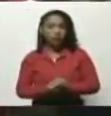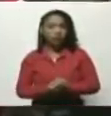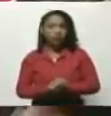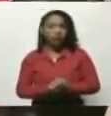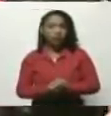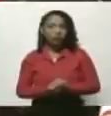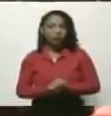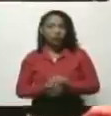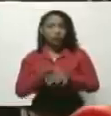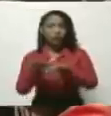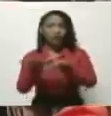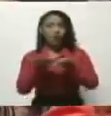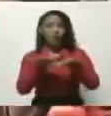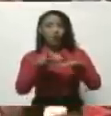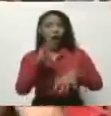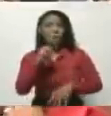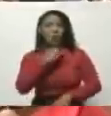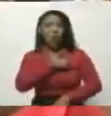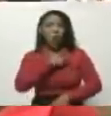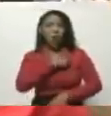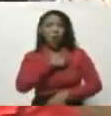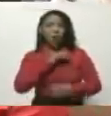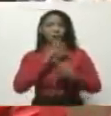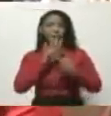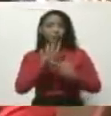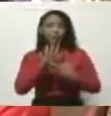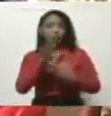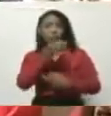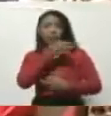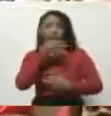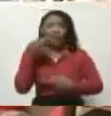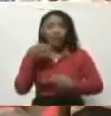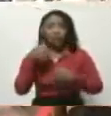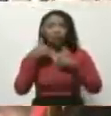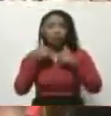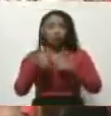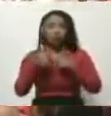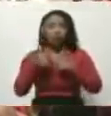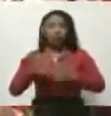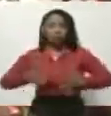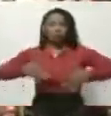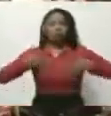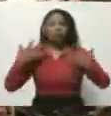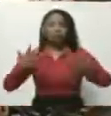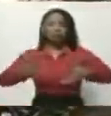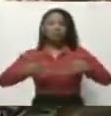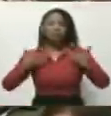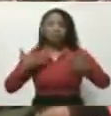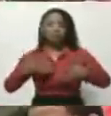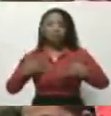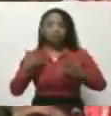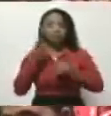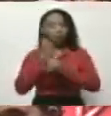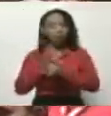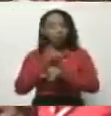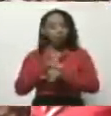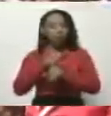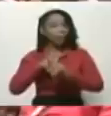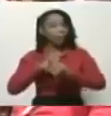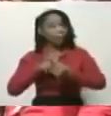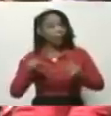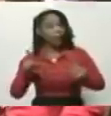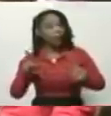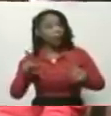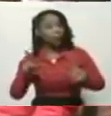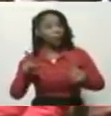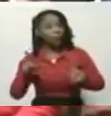muy bella es la moral, sus pronunciamientos son extraordinarios, emocionantes, enternecedores, pero